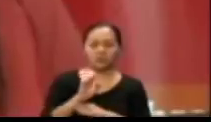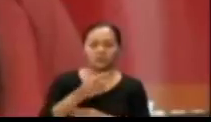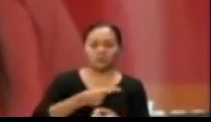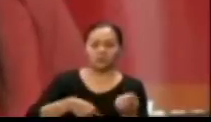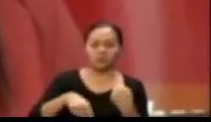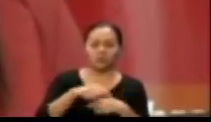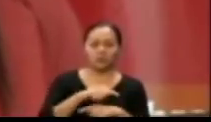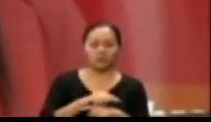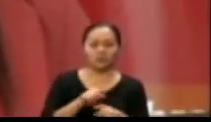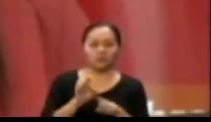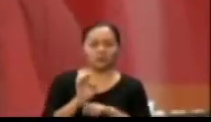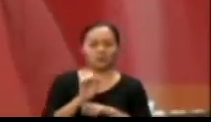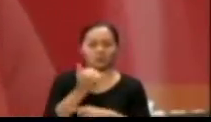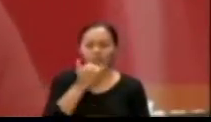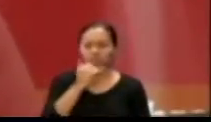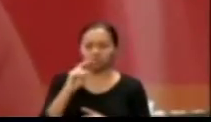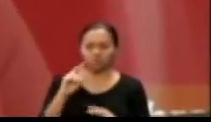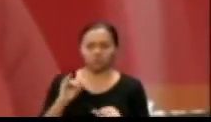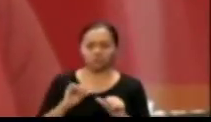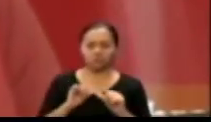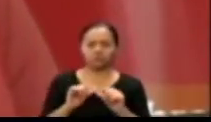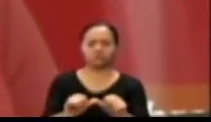volver al país del pasado.